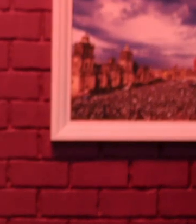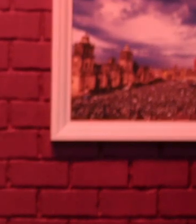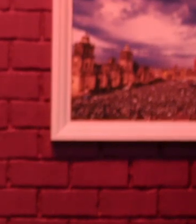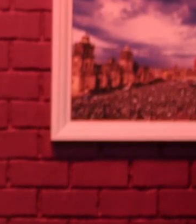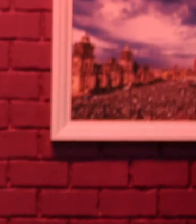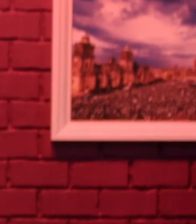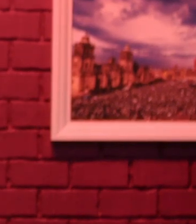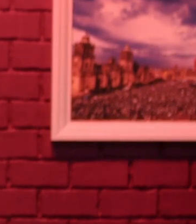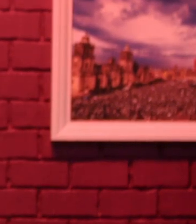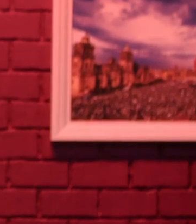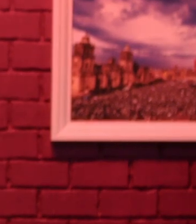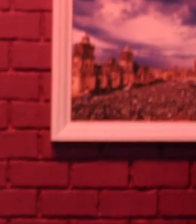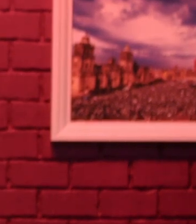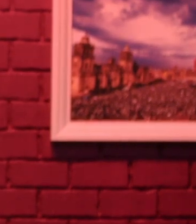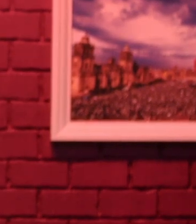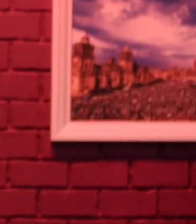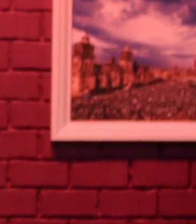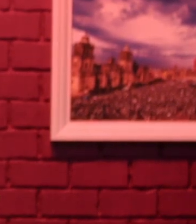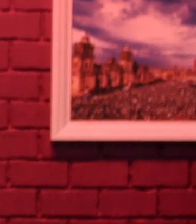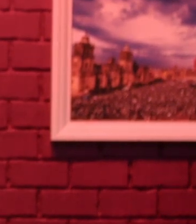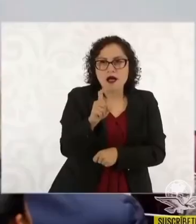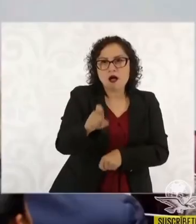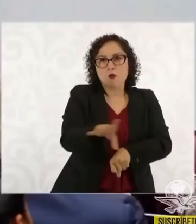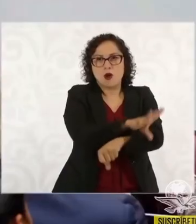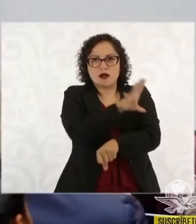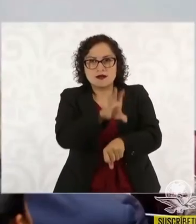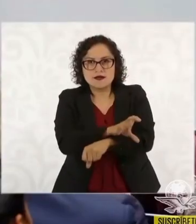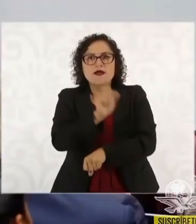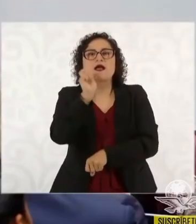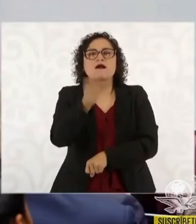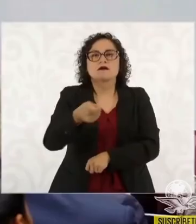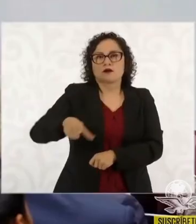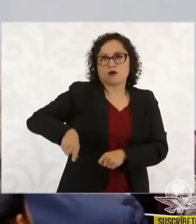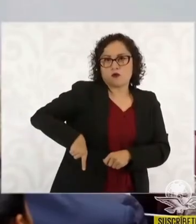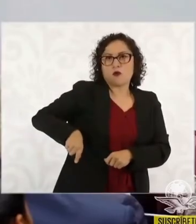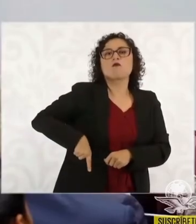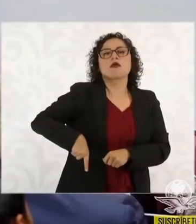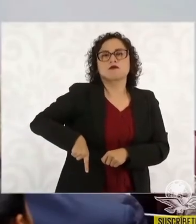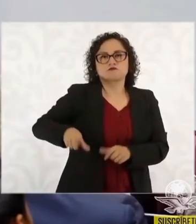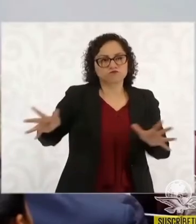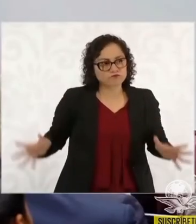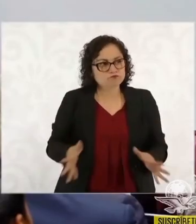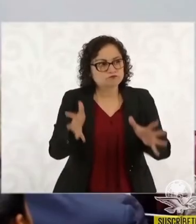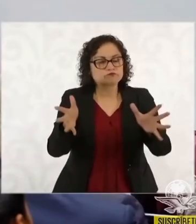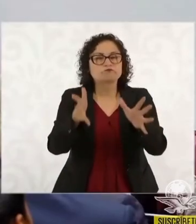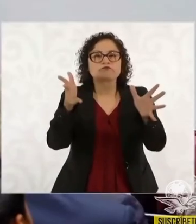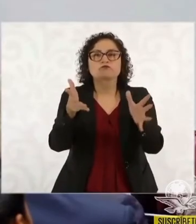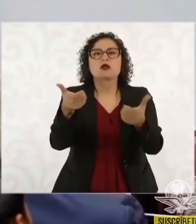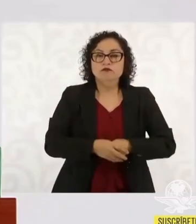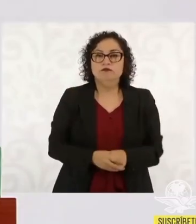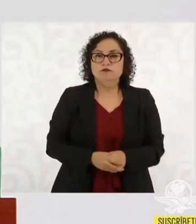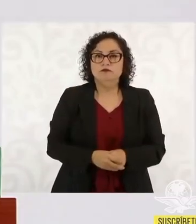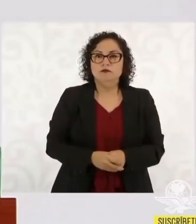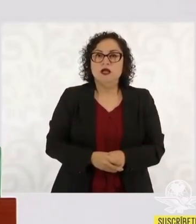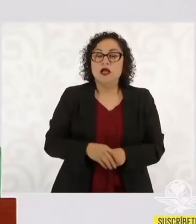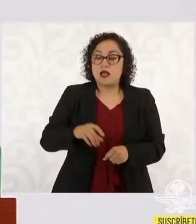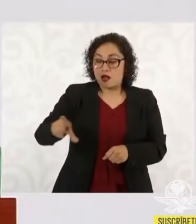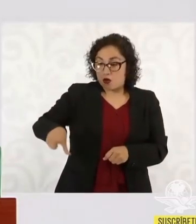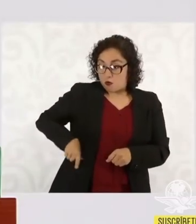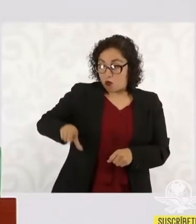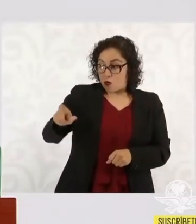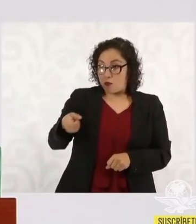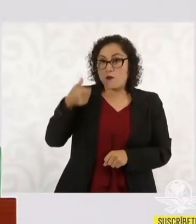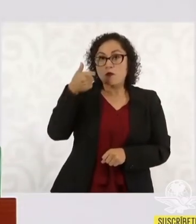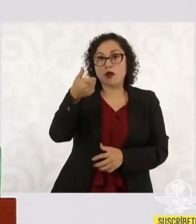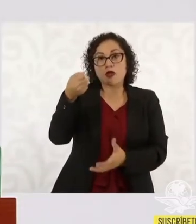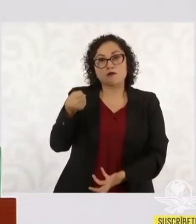año, porque recordemos que entró el 1 de octubre, pero el 1 de septiembre fue ni más ni menos ese día donde rindió